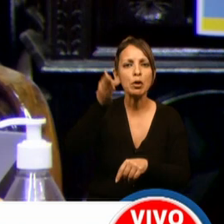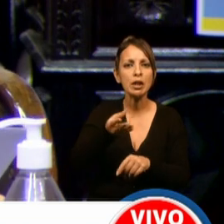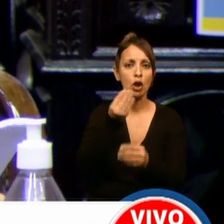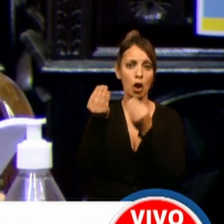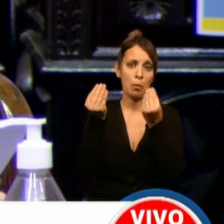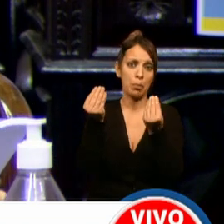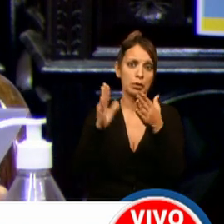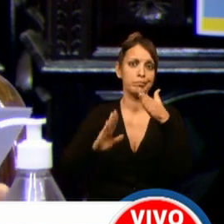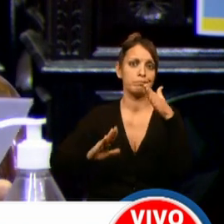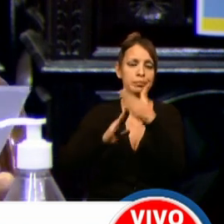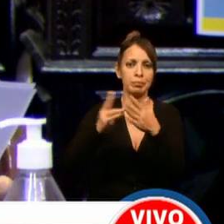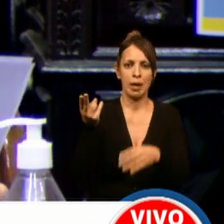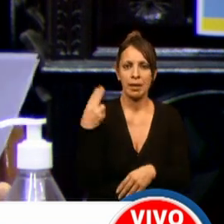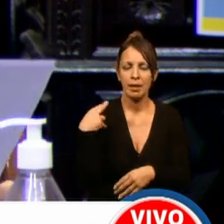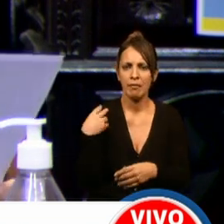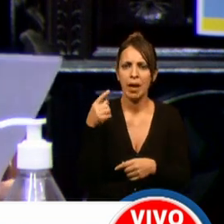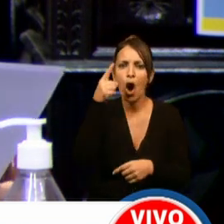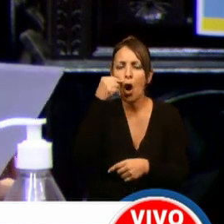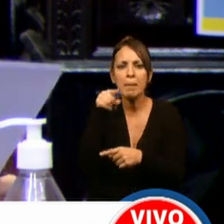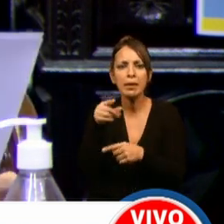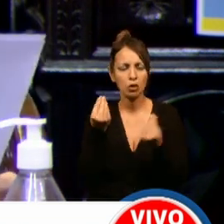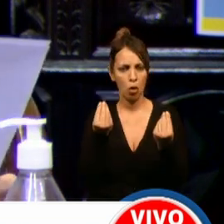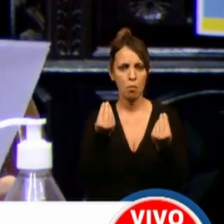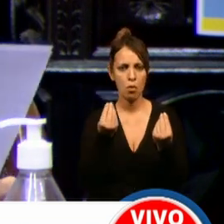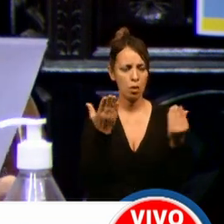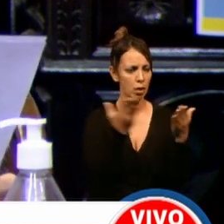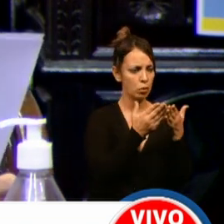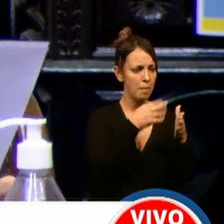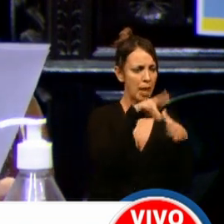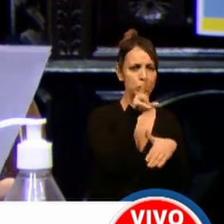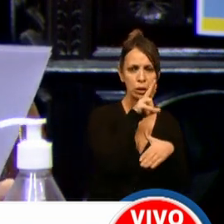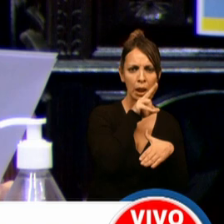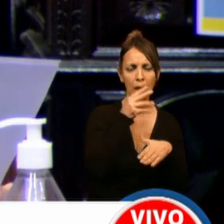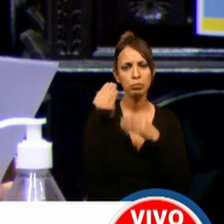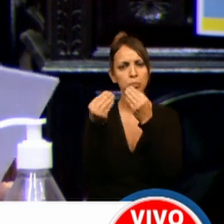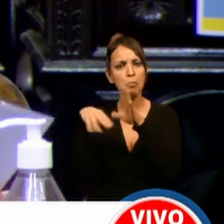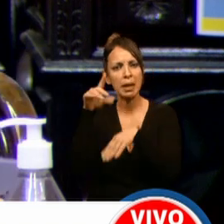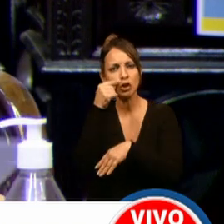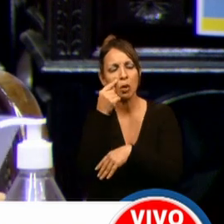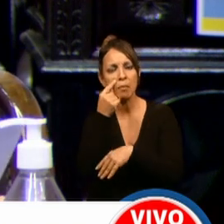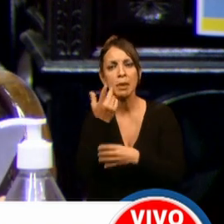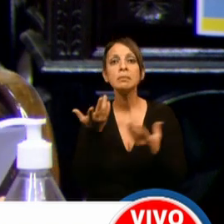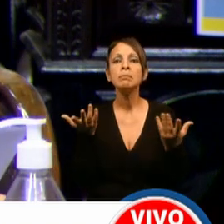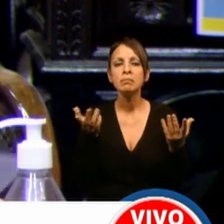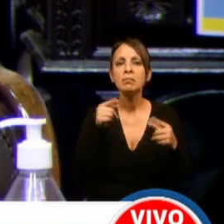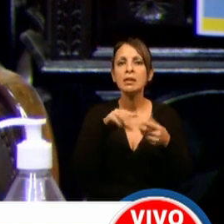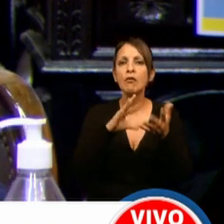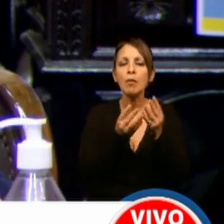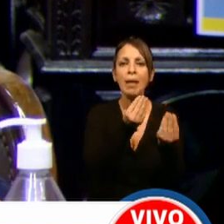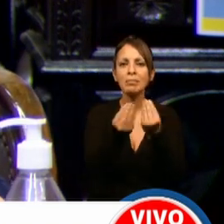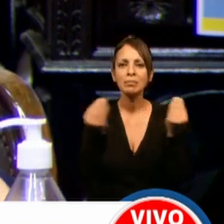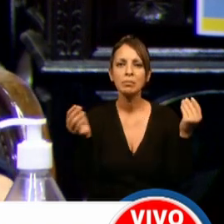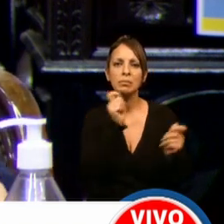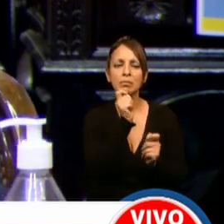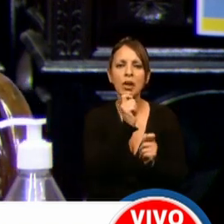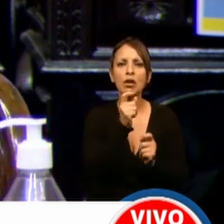gerenciales esta ley no solo permite generar un cambio en la construcción de coberturas periodísticas con